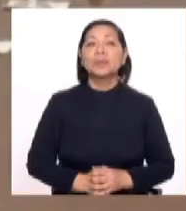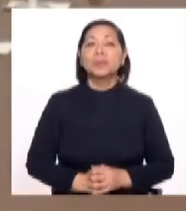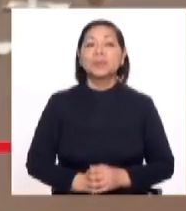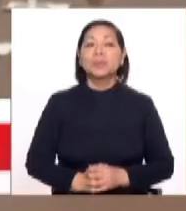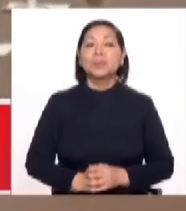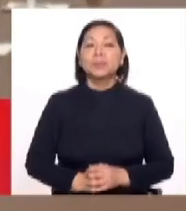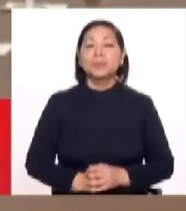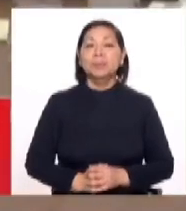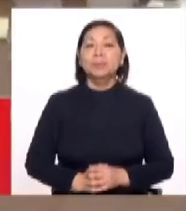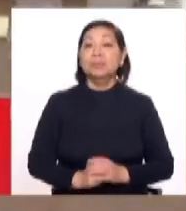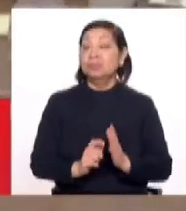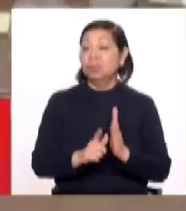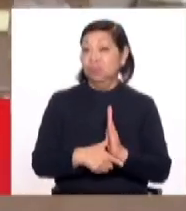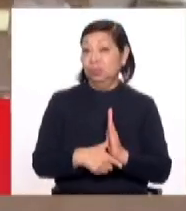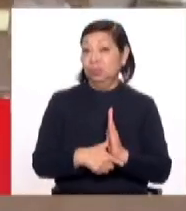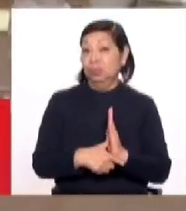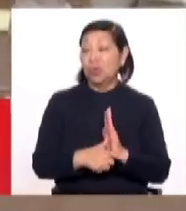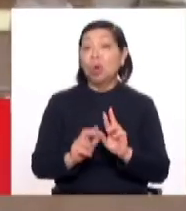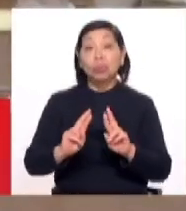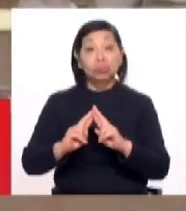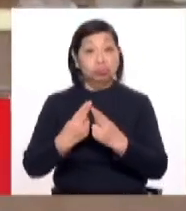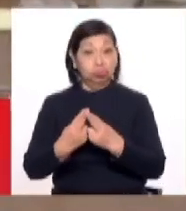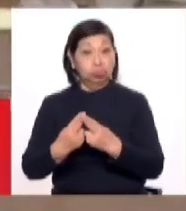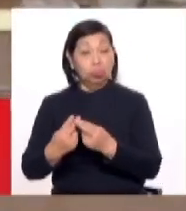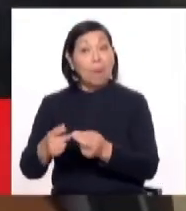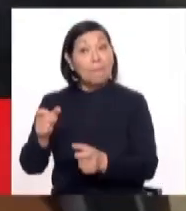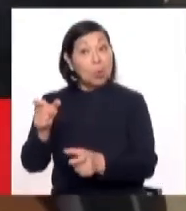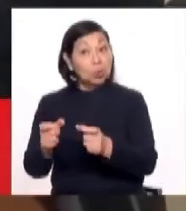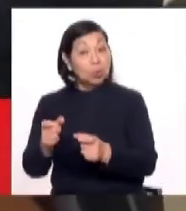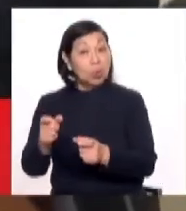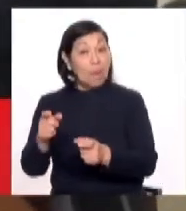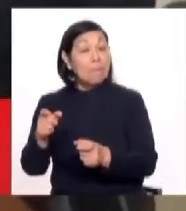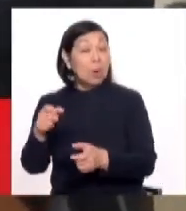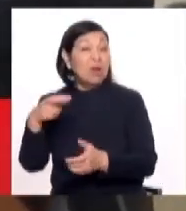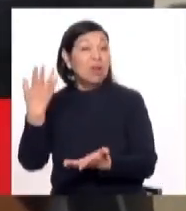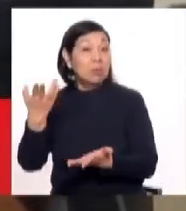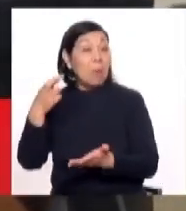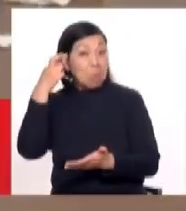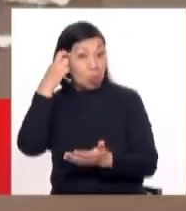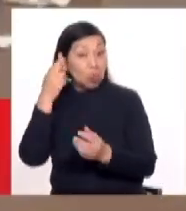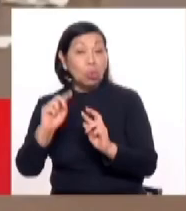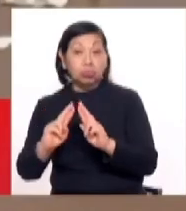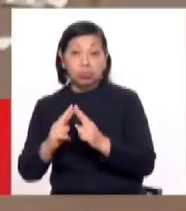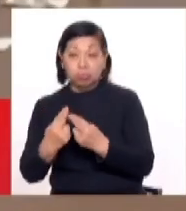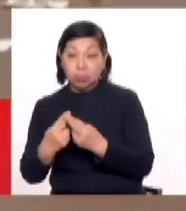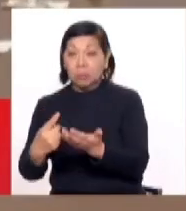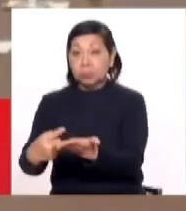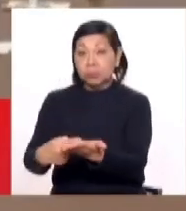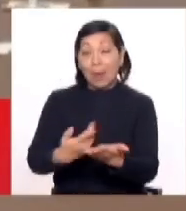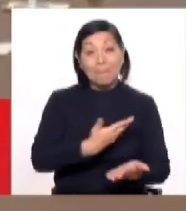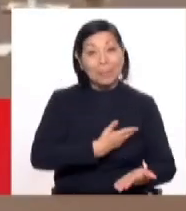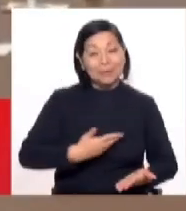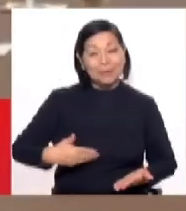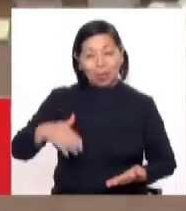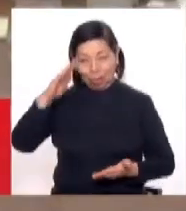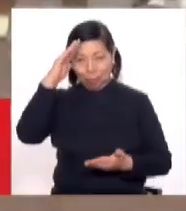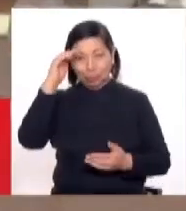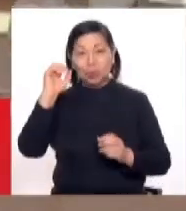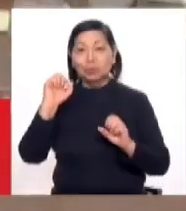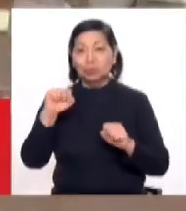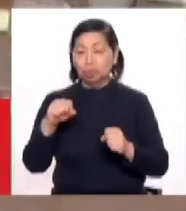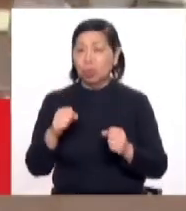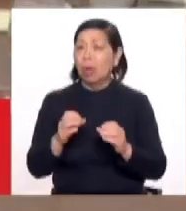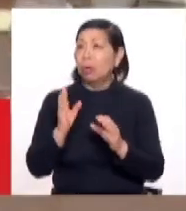extranjeras luego de sostener reuniones con inversionistas y políticos en Estados Unidos la presidenta de la República Dina boluarte